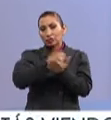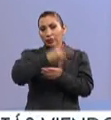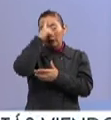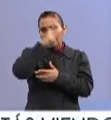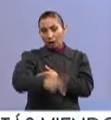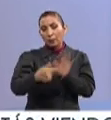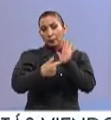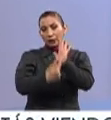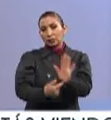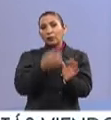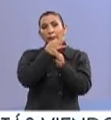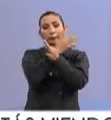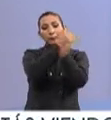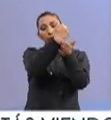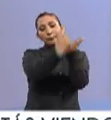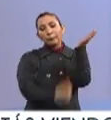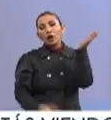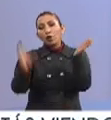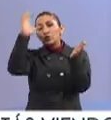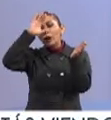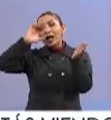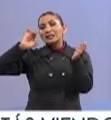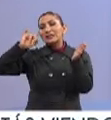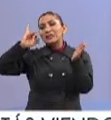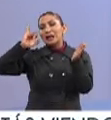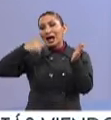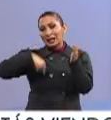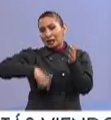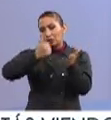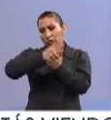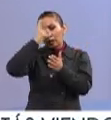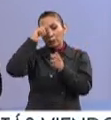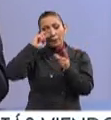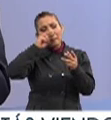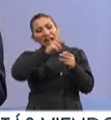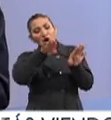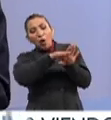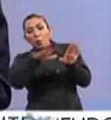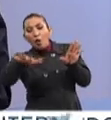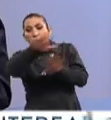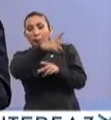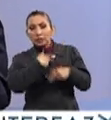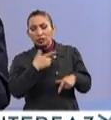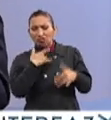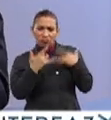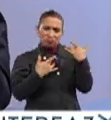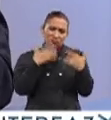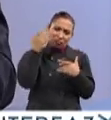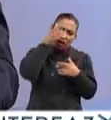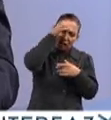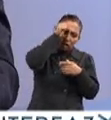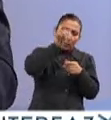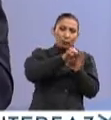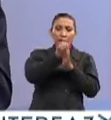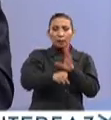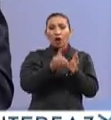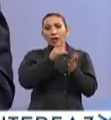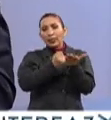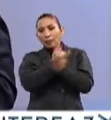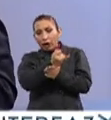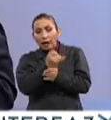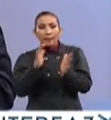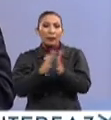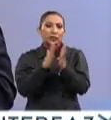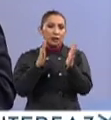Ciudad de México presentó el informe sobre cultura cívica en la Ciudad de México, que ofrece una visión de cómo la sociedad percibe conceptos como la democracia